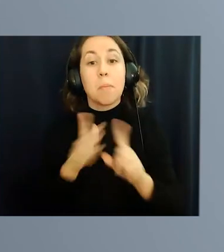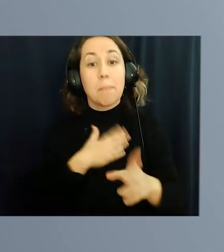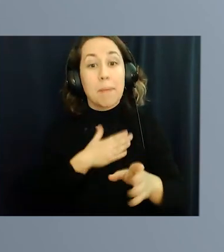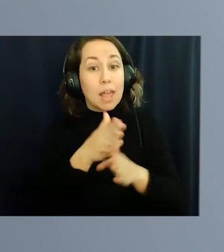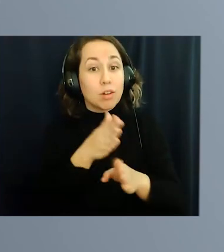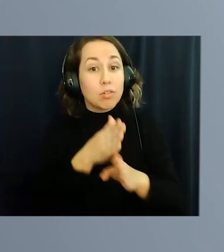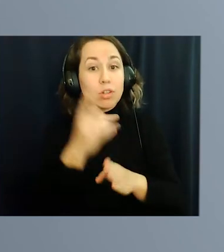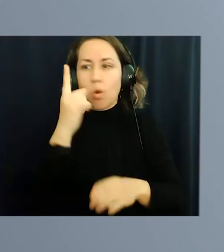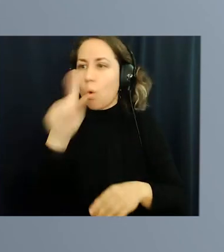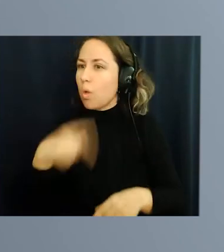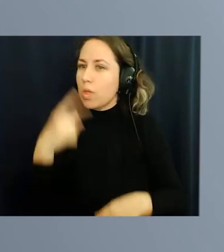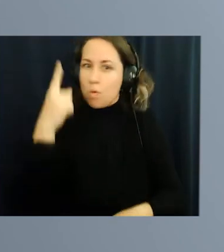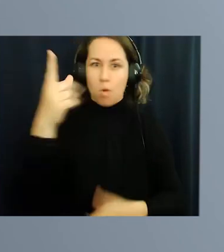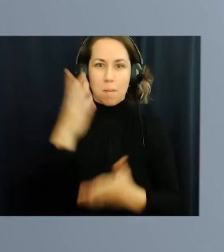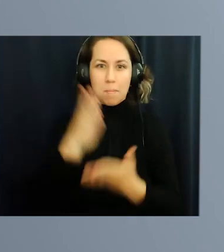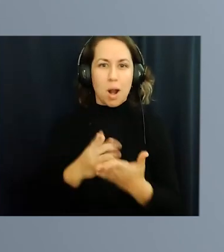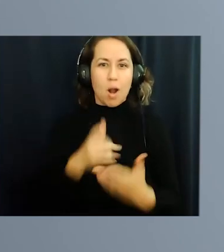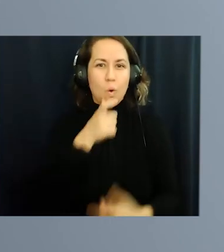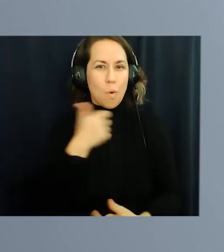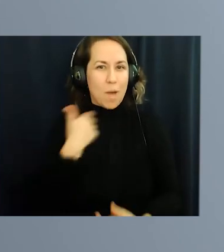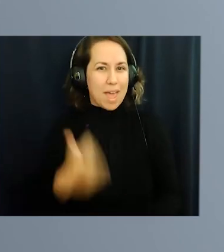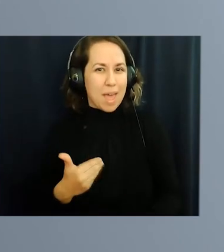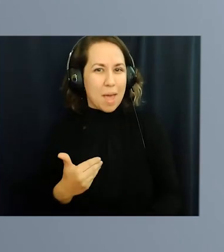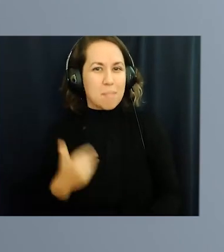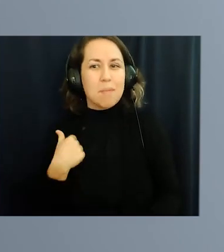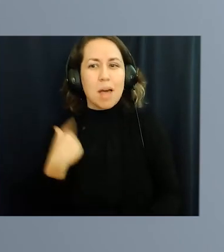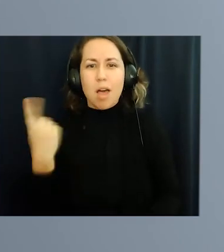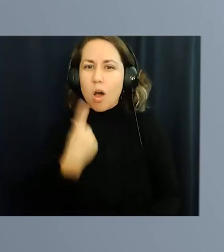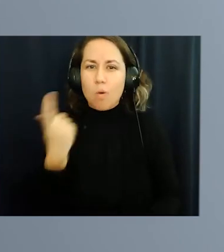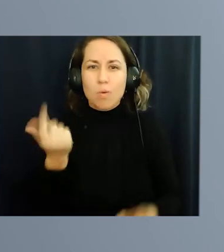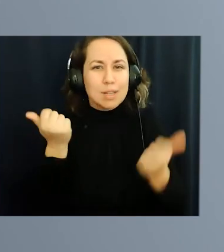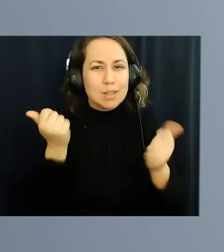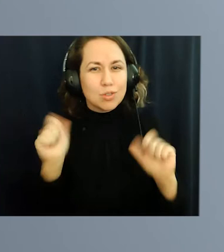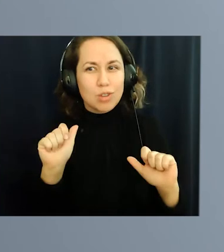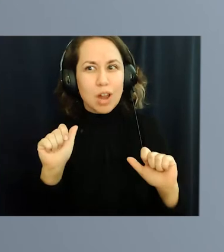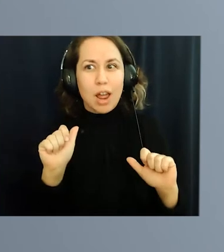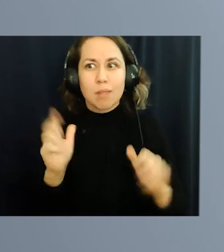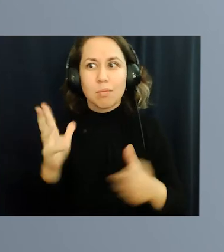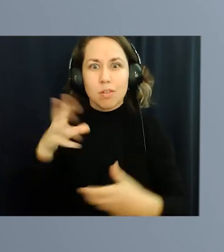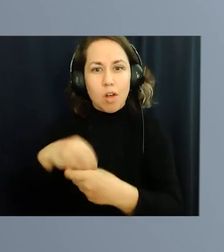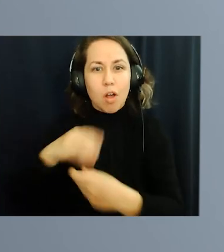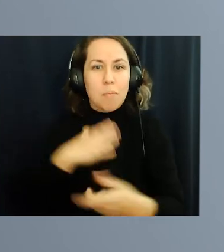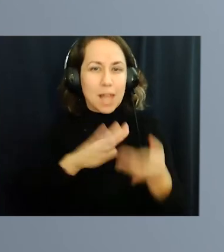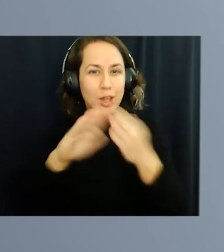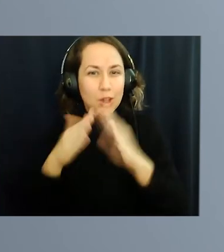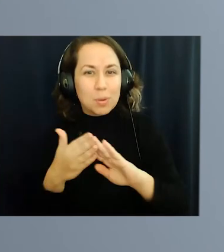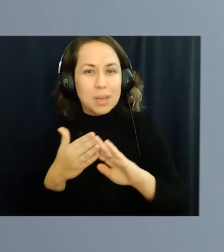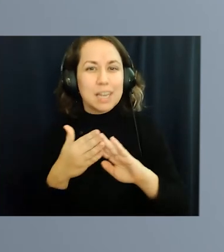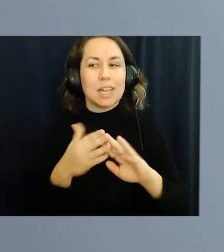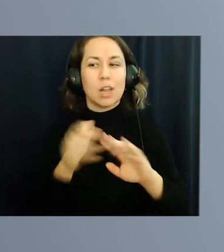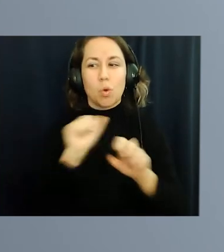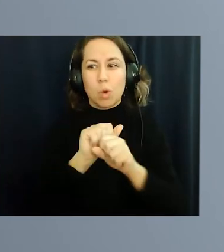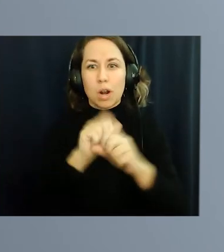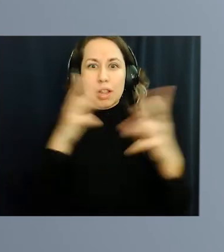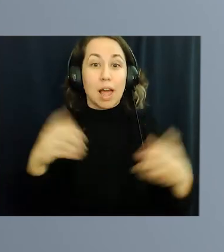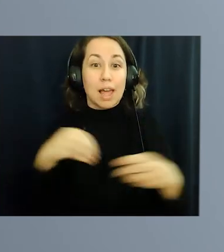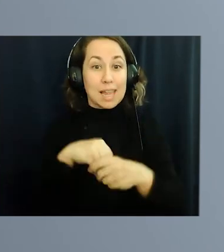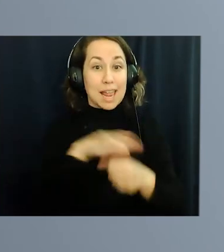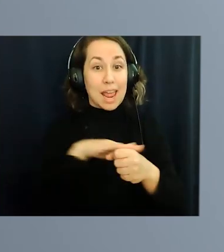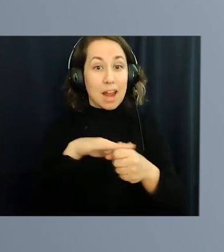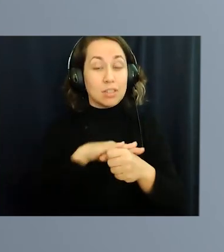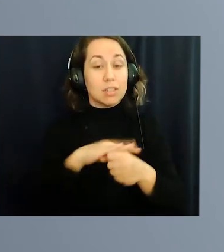tratado de participar en mi comunidad y trabajo mucho en la salud pública, prevención de cáncer, prevención de diabetes.